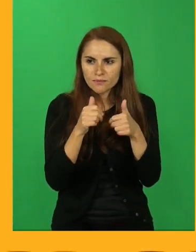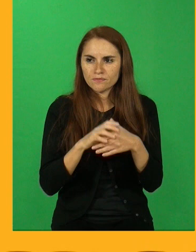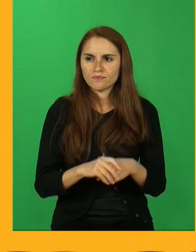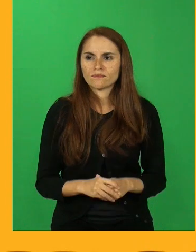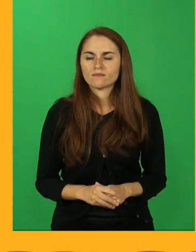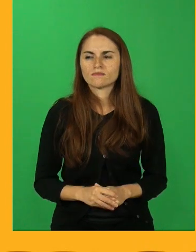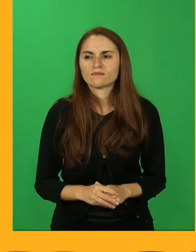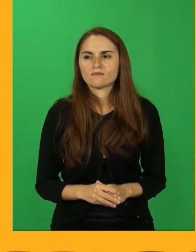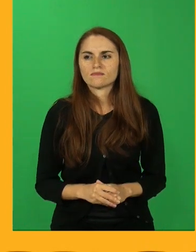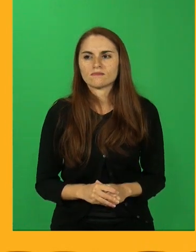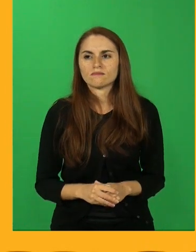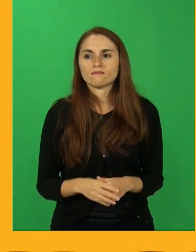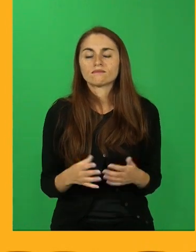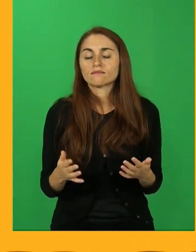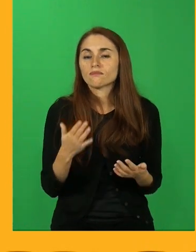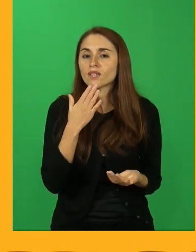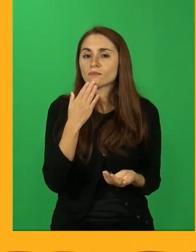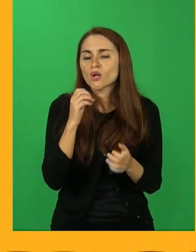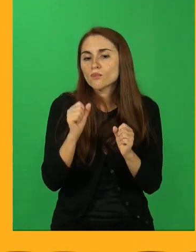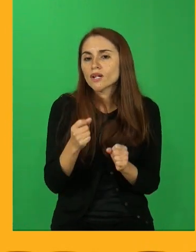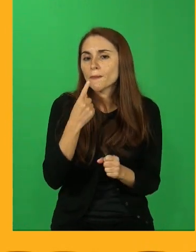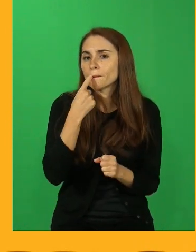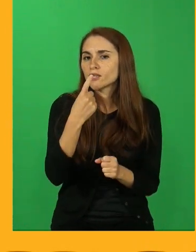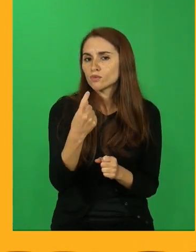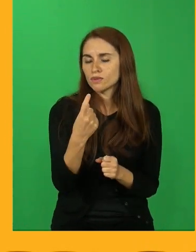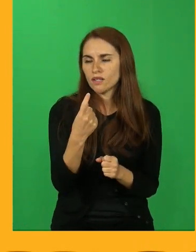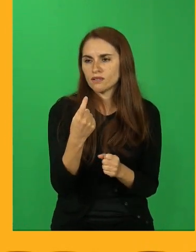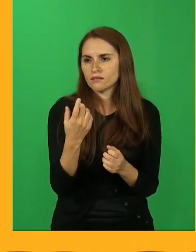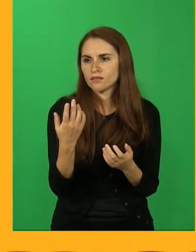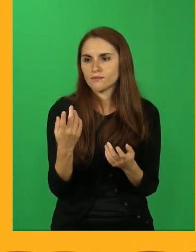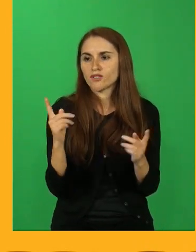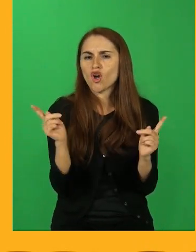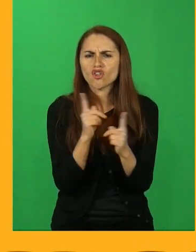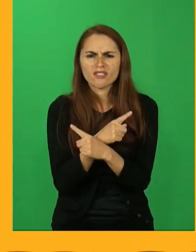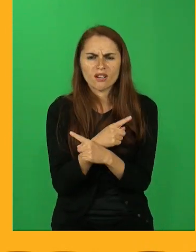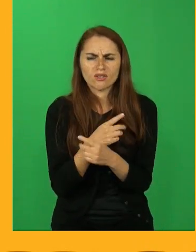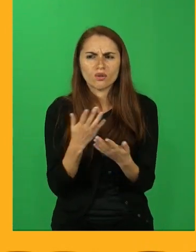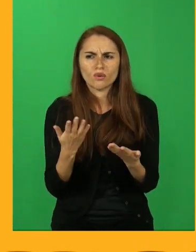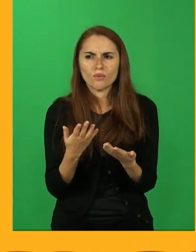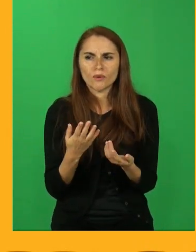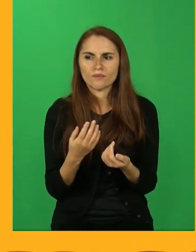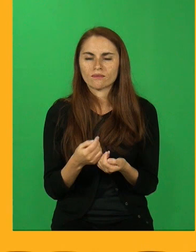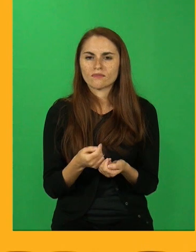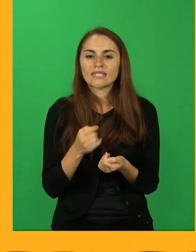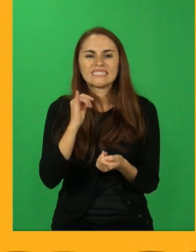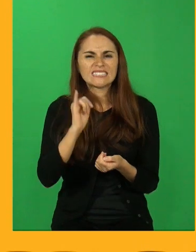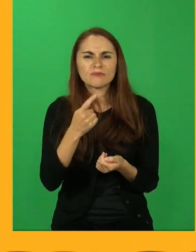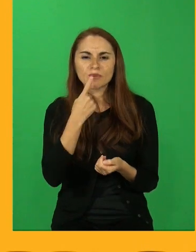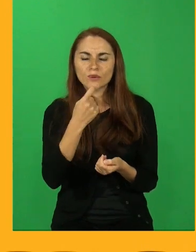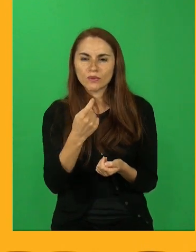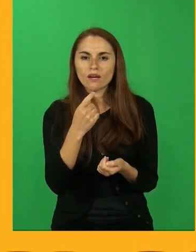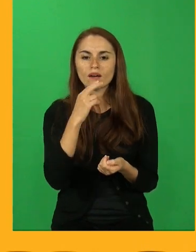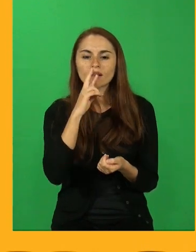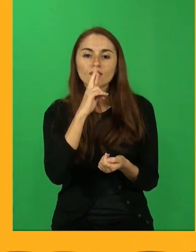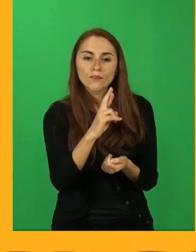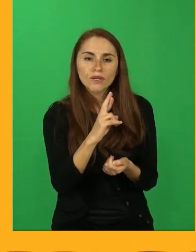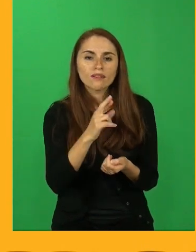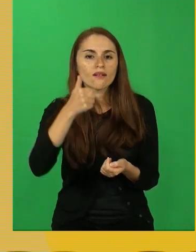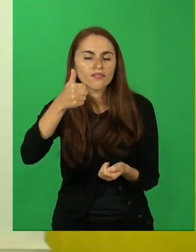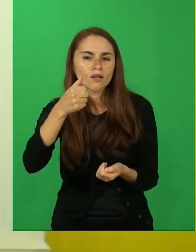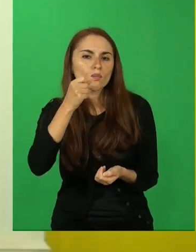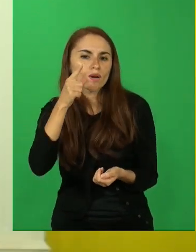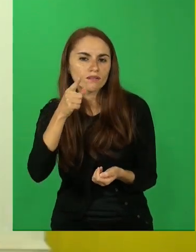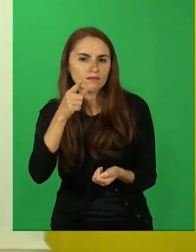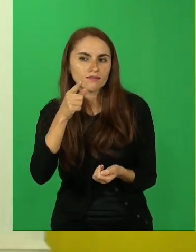bien. Pueden preguntarte ahora todo lo contrario, porque siempre dicen, ¿cuál es la alternativa correcta? Pero también a veces